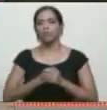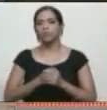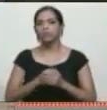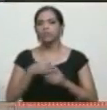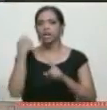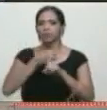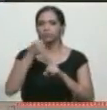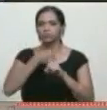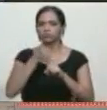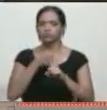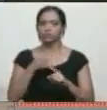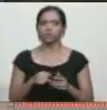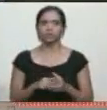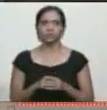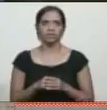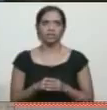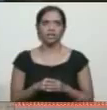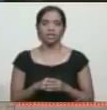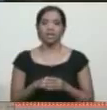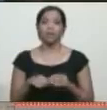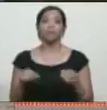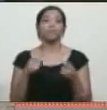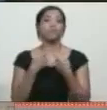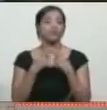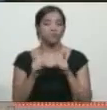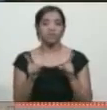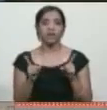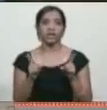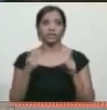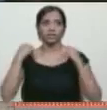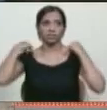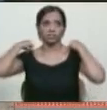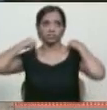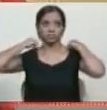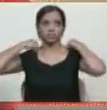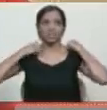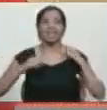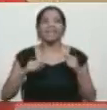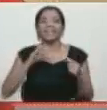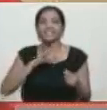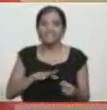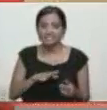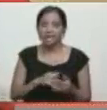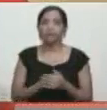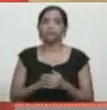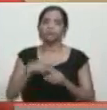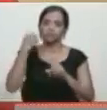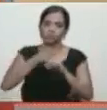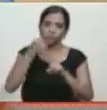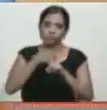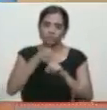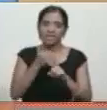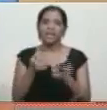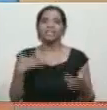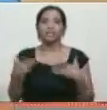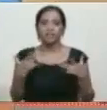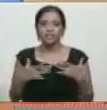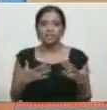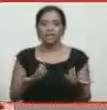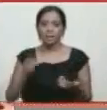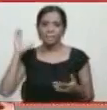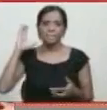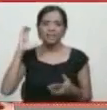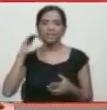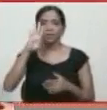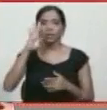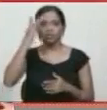4 de febrero. No, no, nada en contra de la gente del 4 de febrero, por el contrario. Pero estamos reivindicando la acción heroica del 4, patriótica del 4 de febrero. Pero es que se agarran de